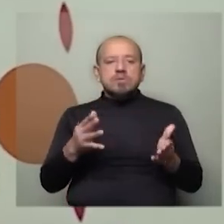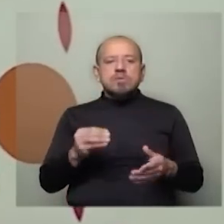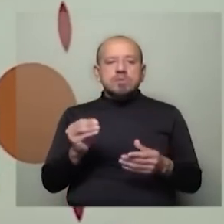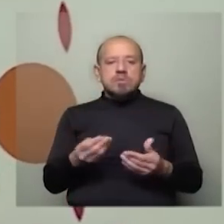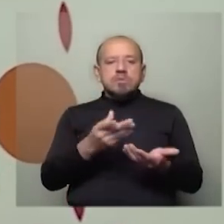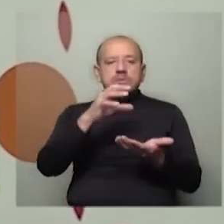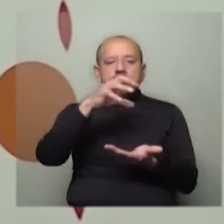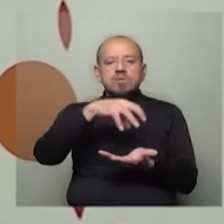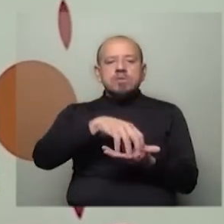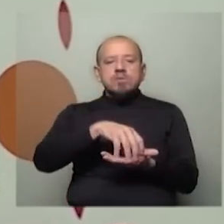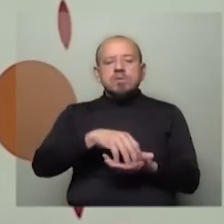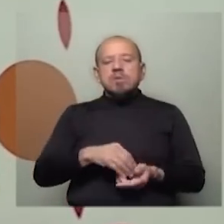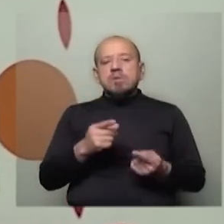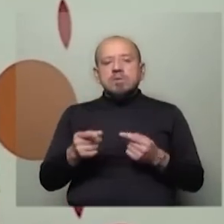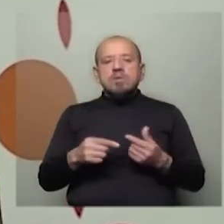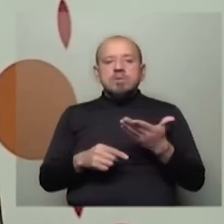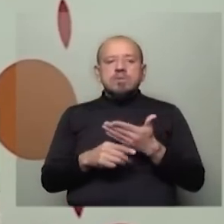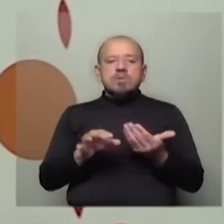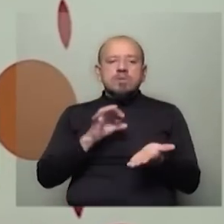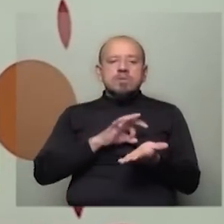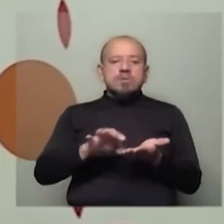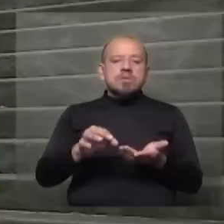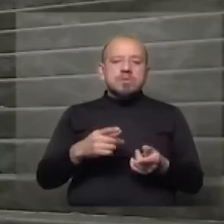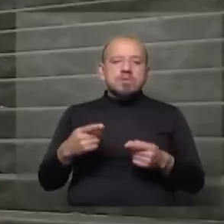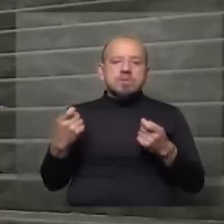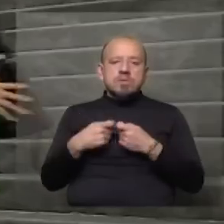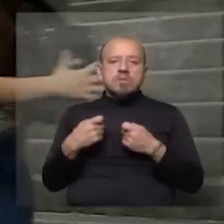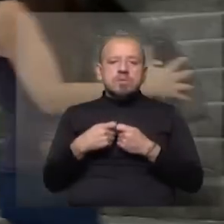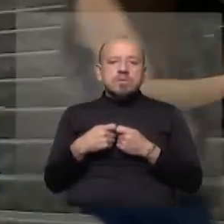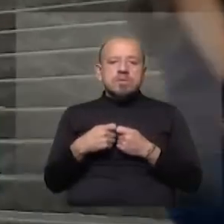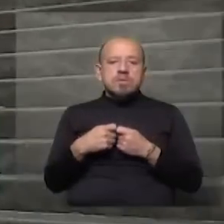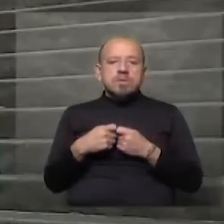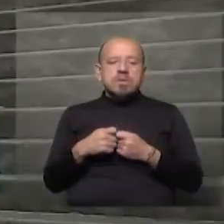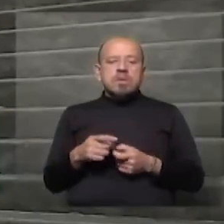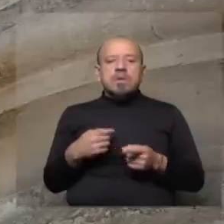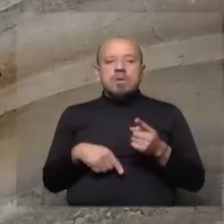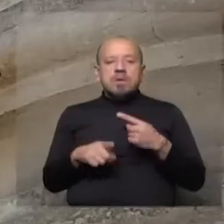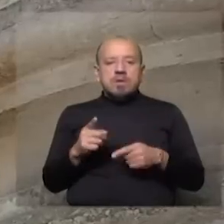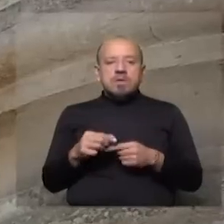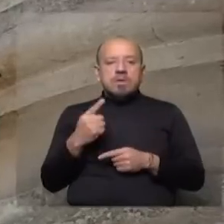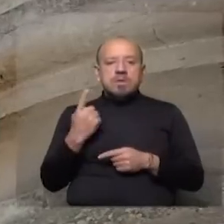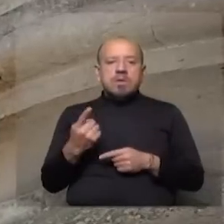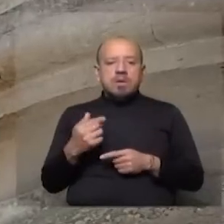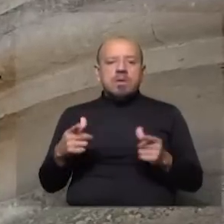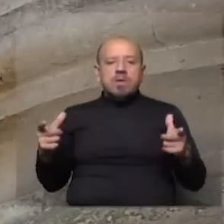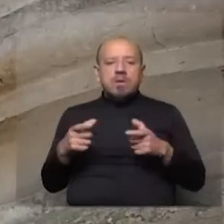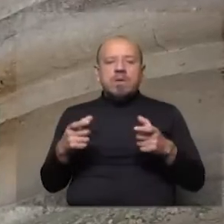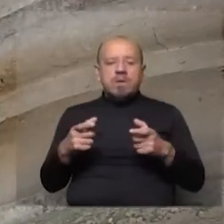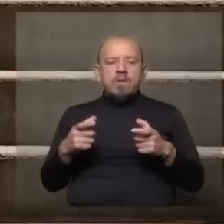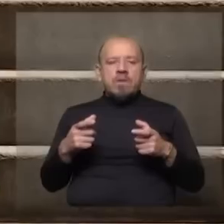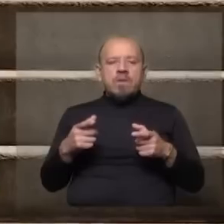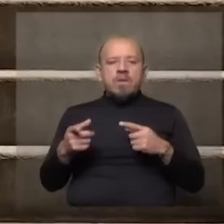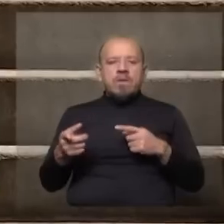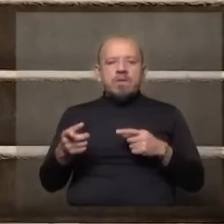salón gremial recurrieron a los servicios de la asociación y a raíz de que en la primera reunión con las inspectoras se